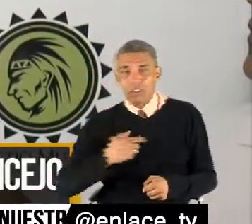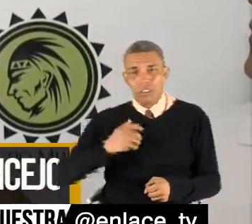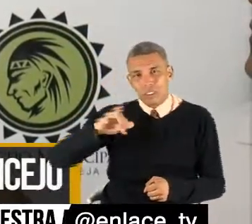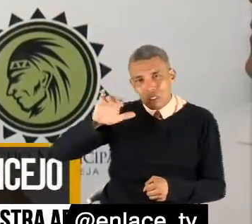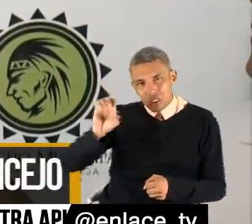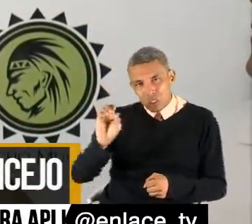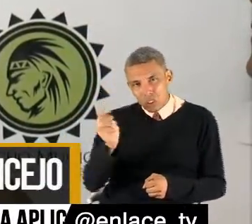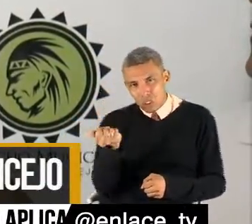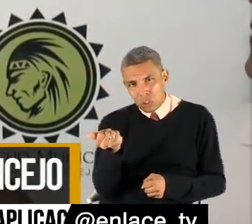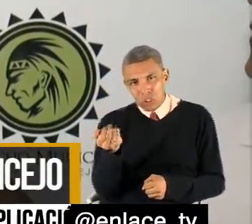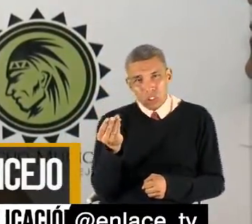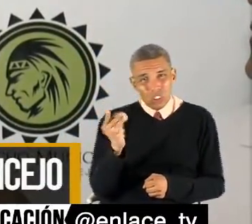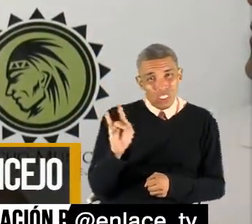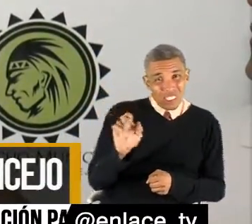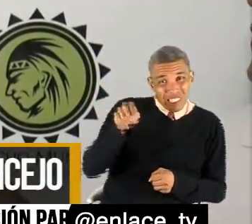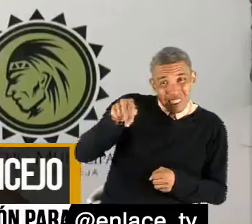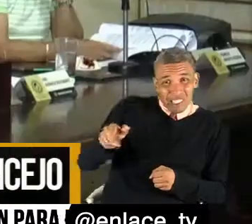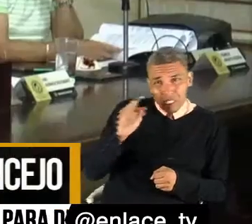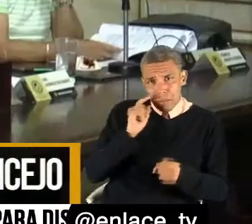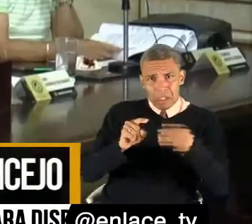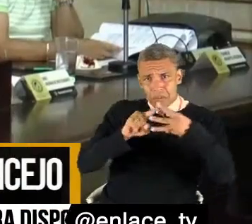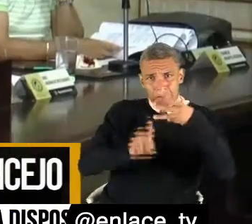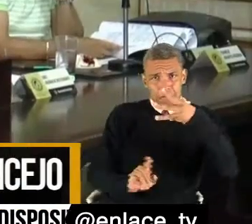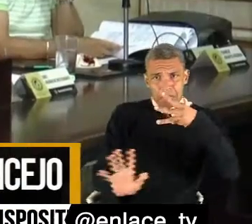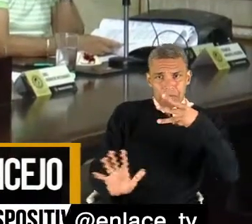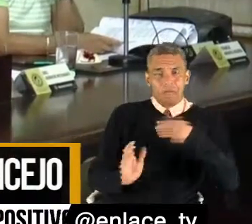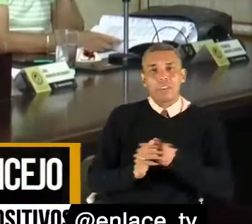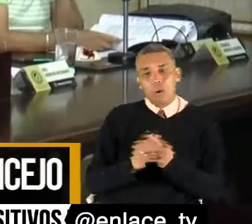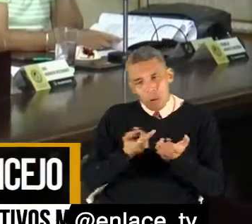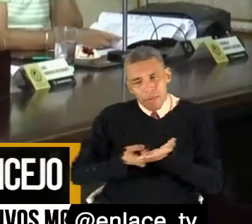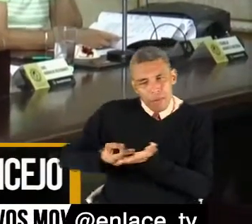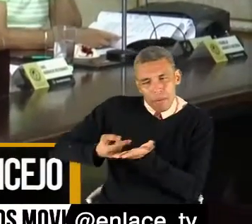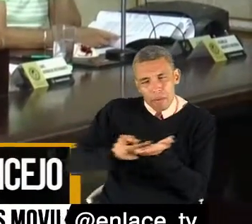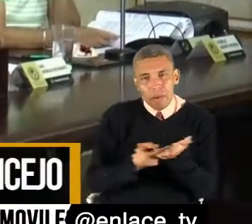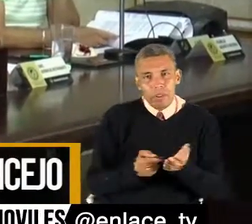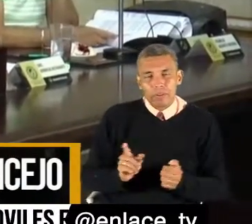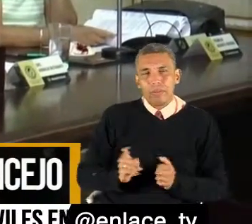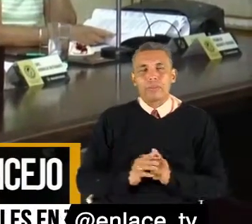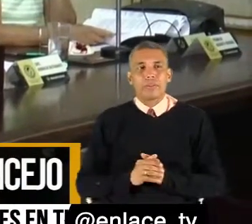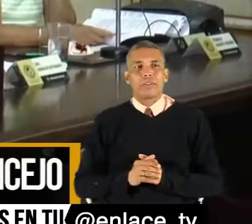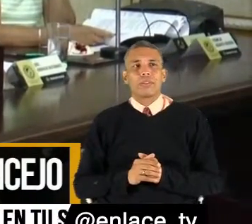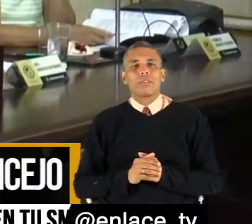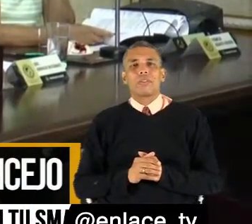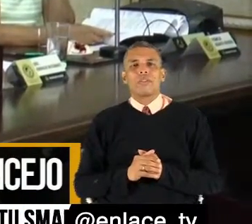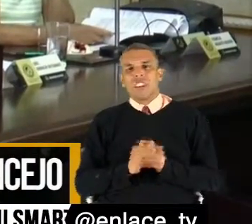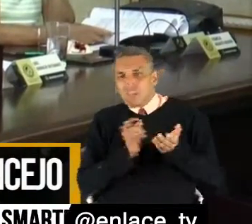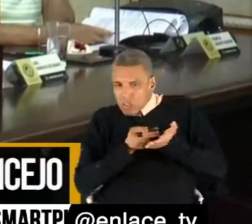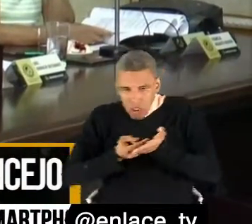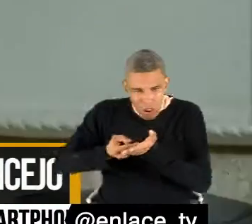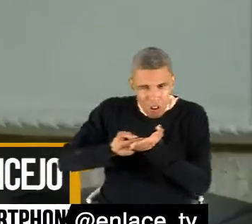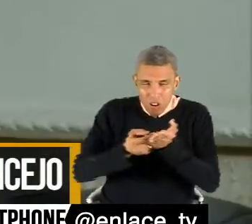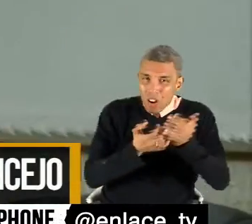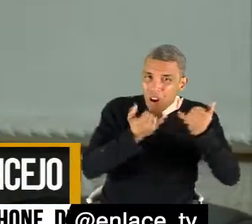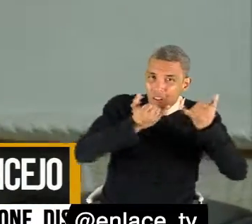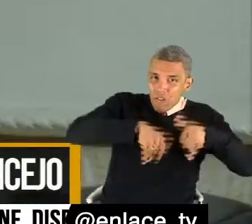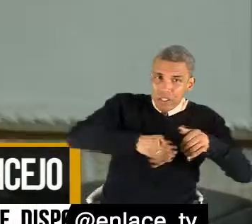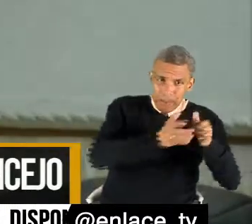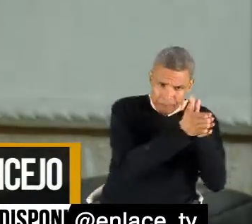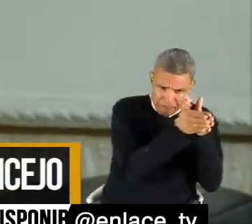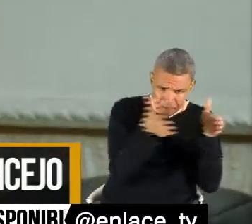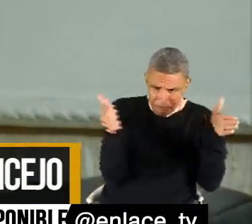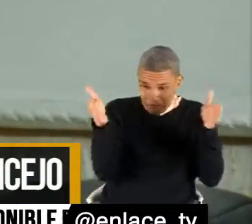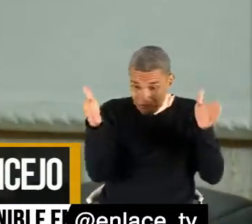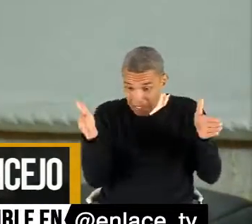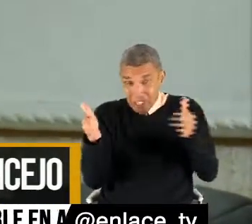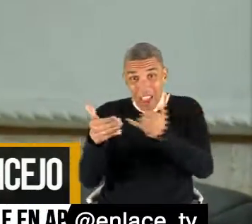tres establecimientos deportivos. ¿Qué viene, presidente, luego de la finalización de estas sesiones extraordinarias en el